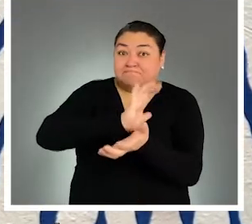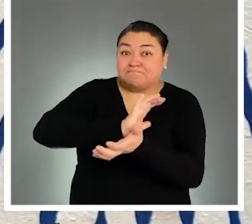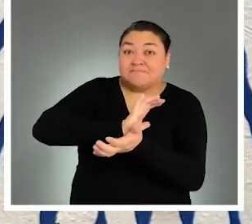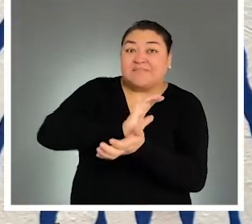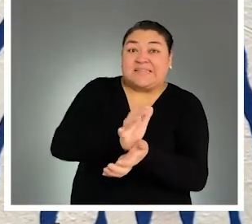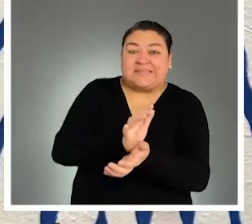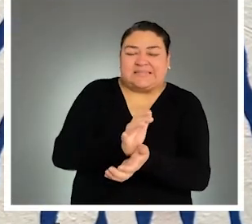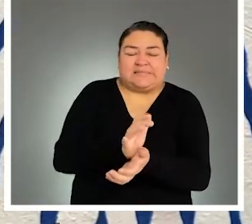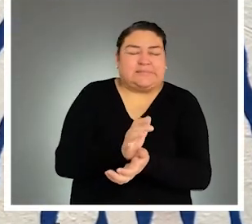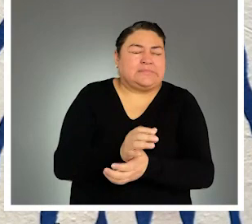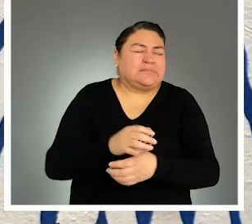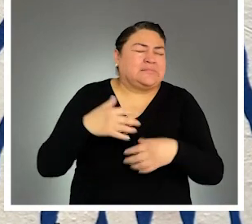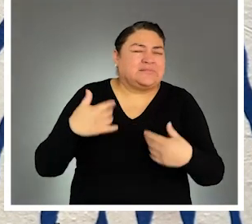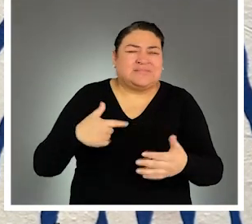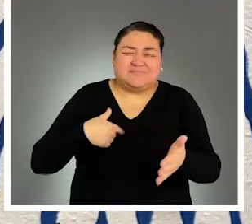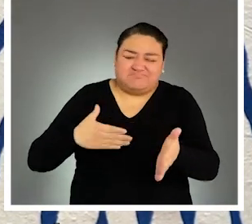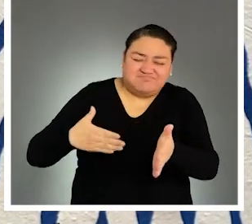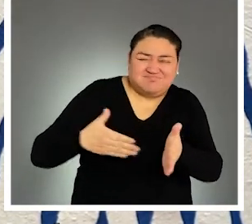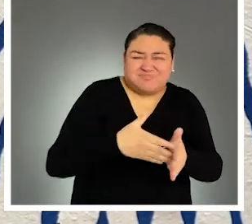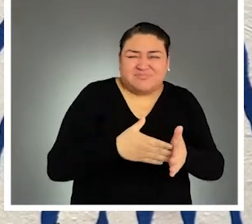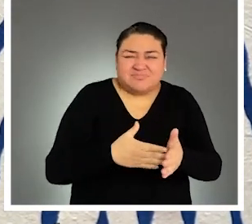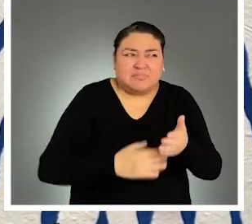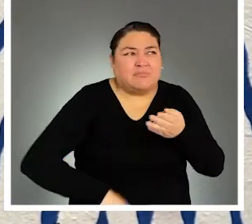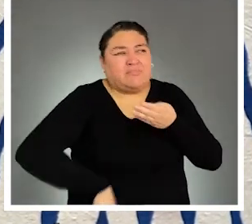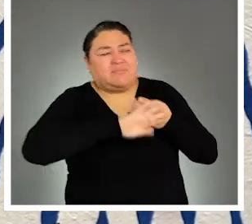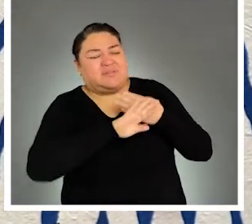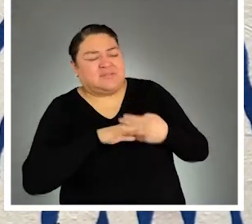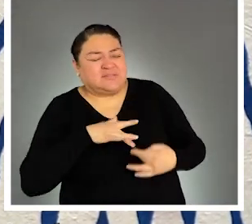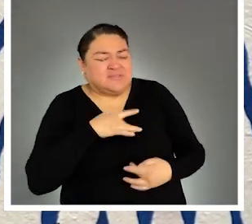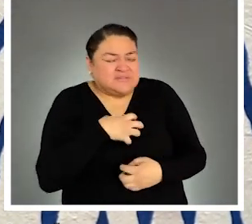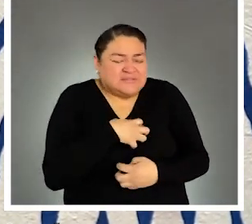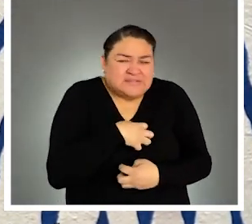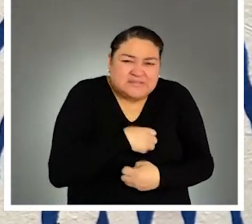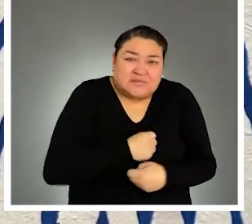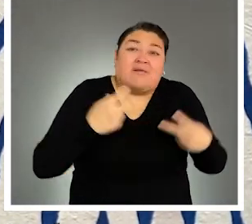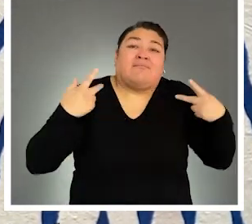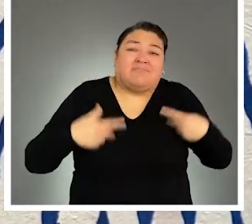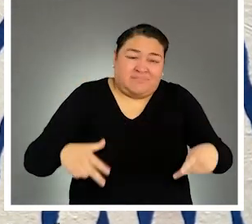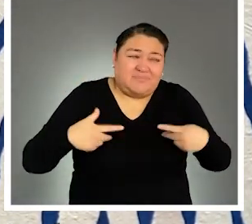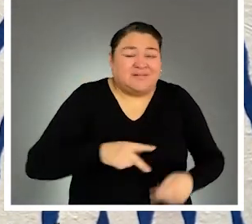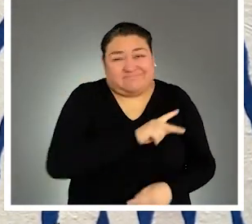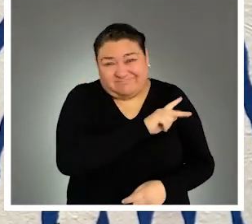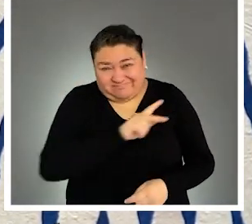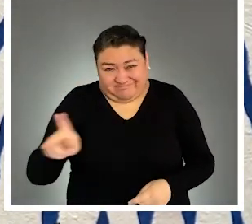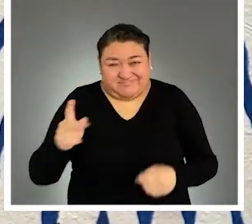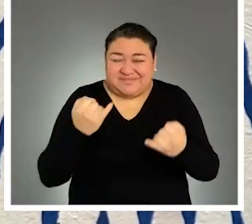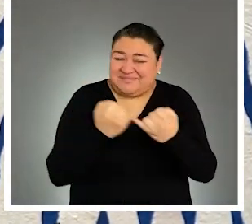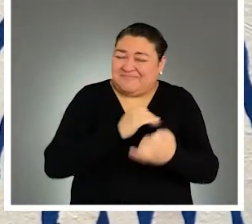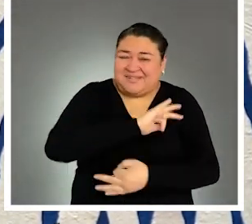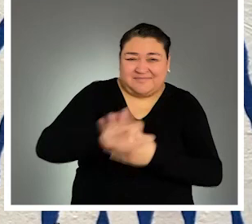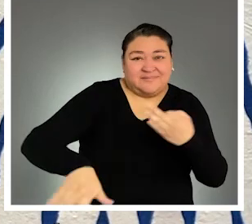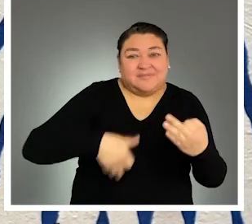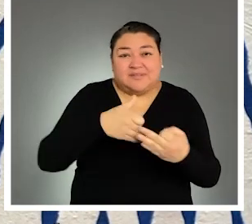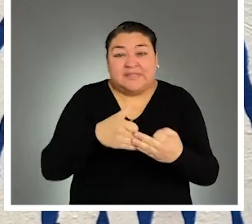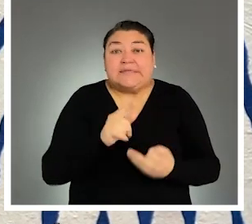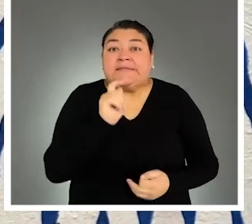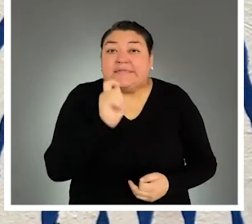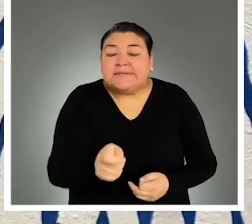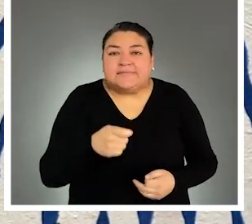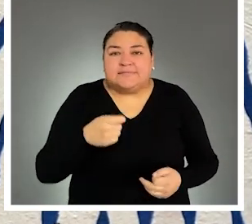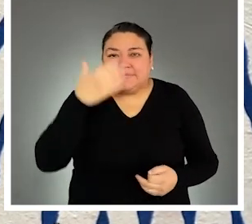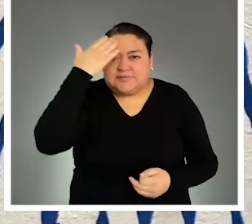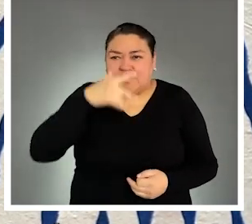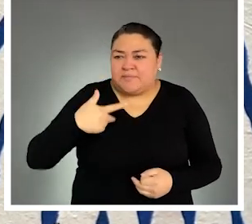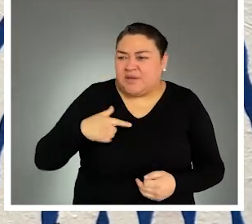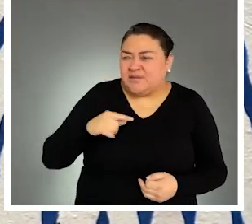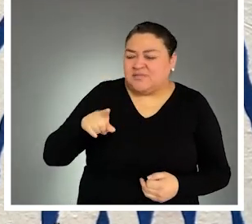La discriminación es un acto que nos limita, nos lastima a todas, todos, todas las personas, gracias a que